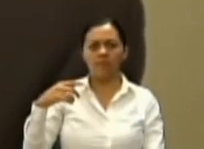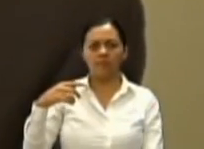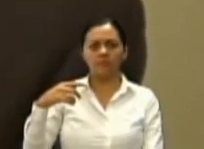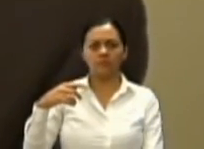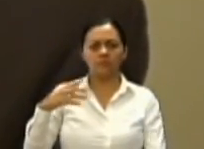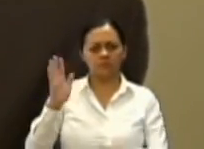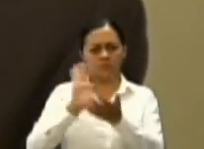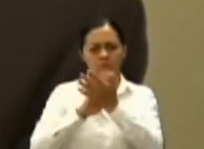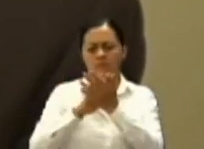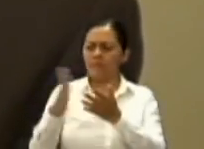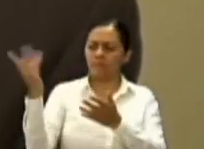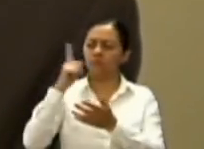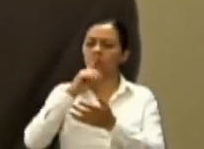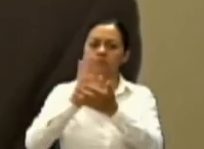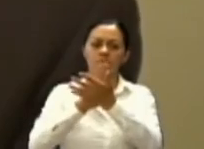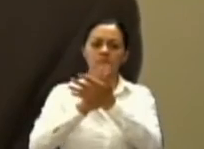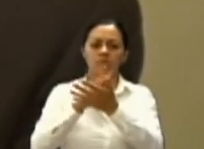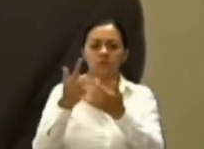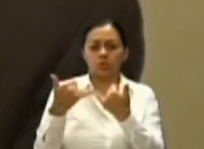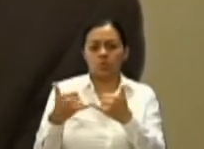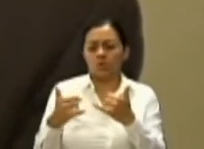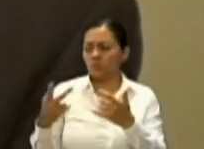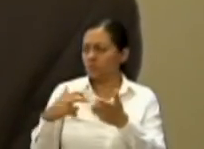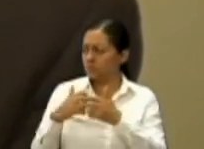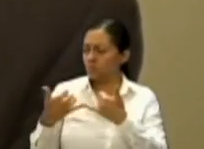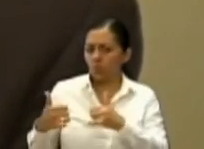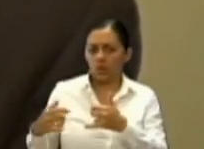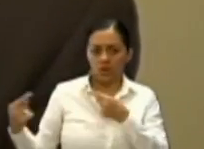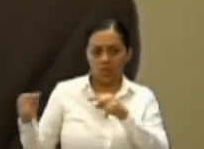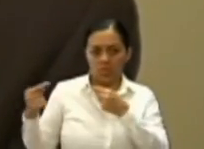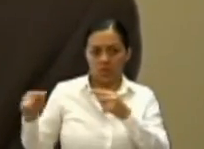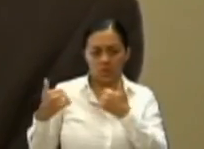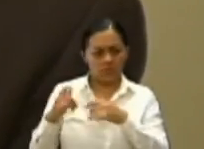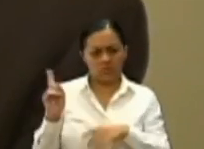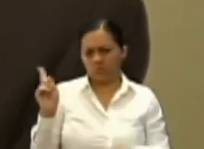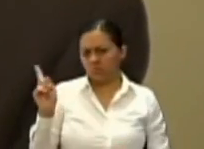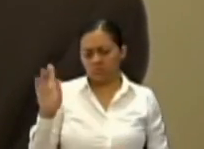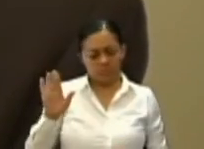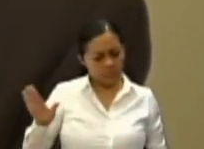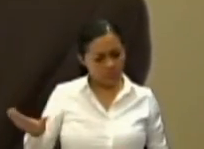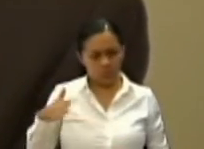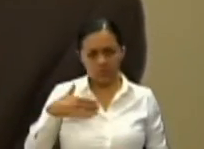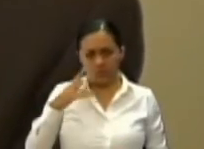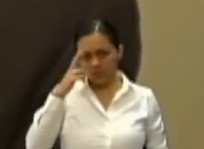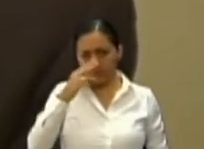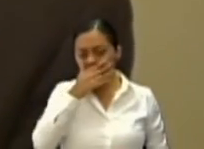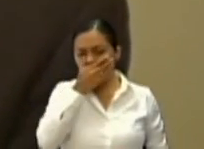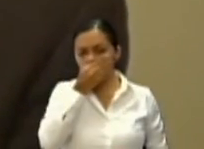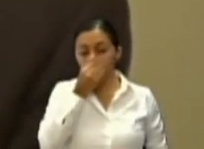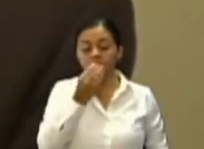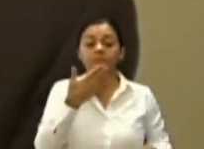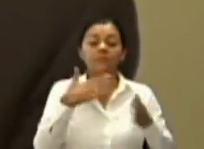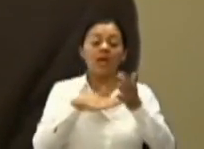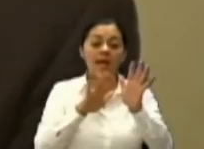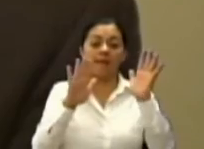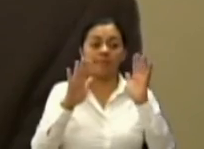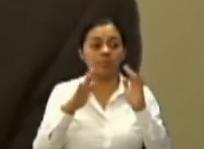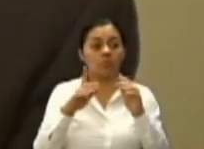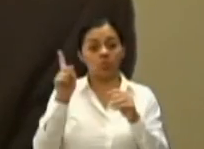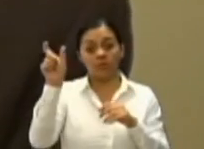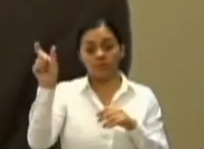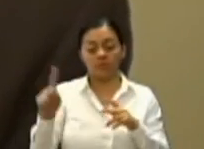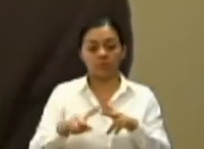aplaudir y gritar pero sería se les del juego nosotros no nos vamos a prestar para eso es más sí sí hay indicios de eso